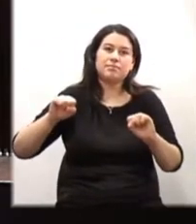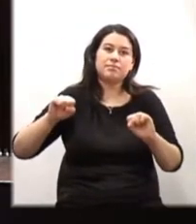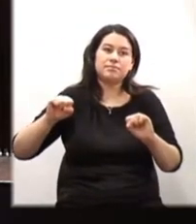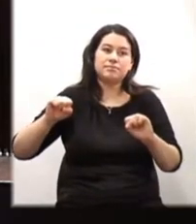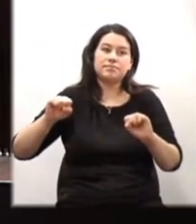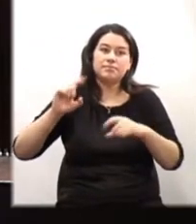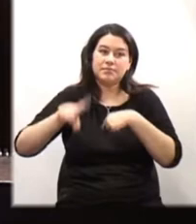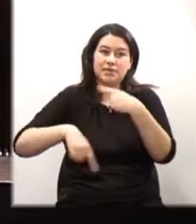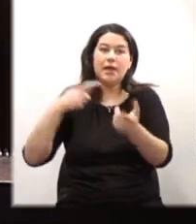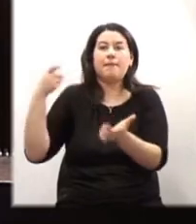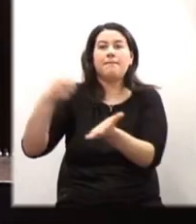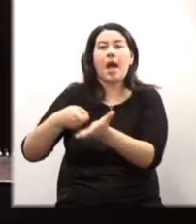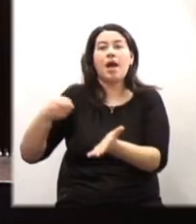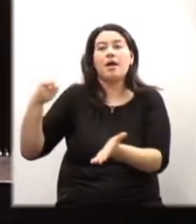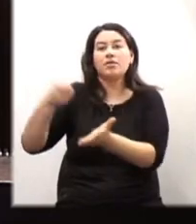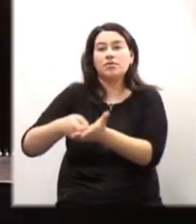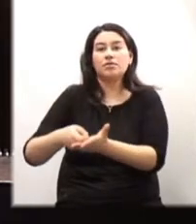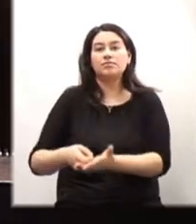lo siga pagando.